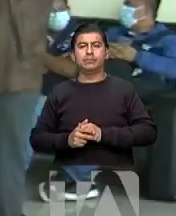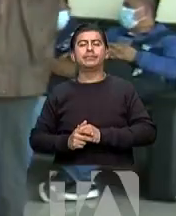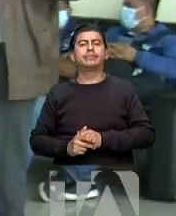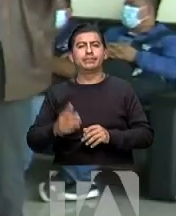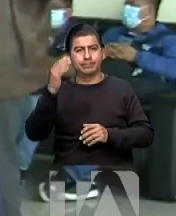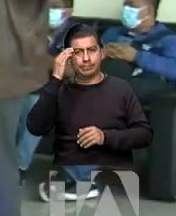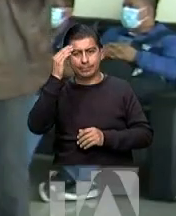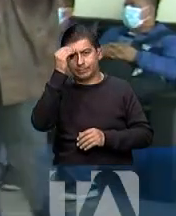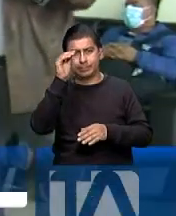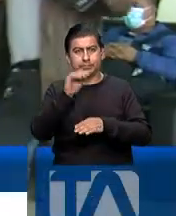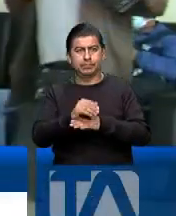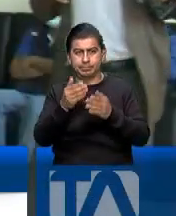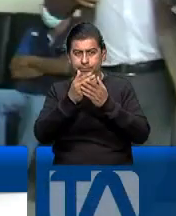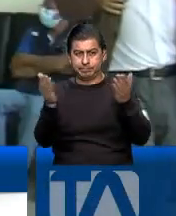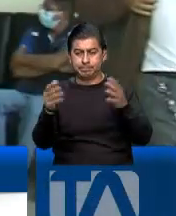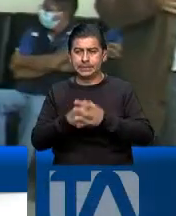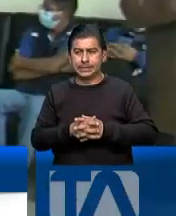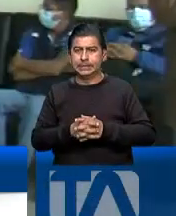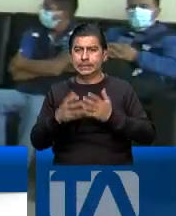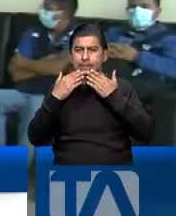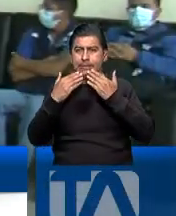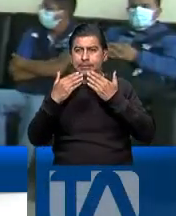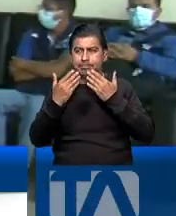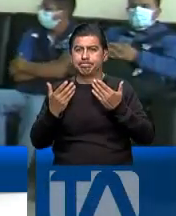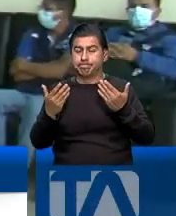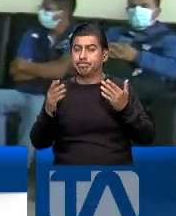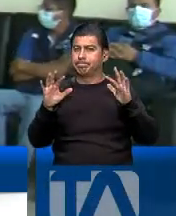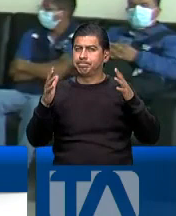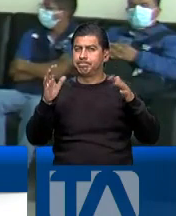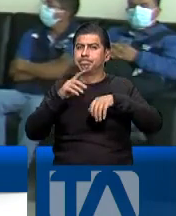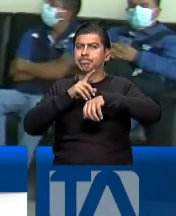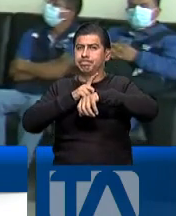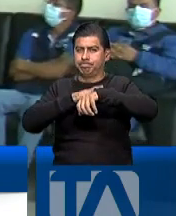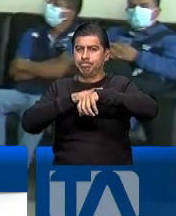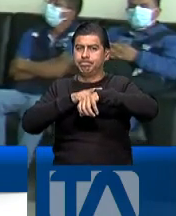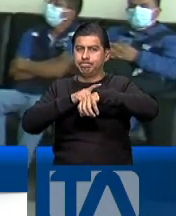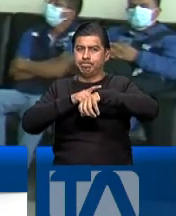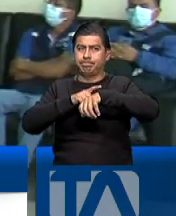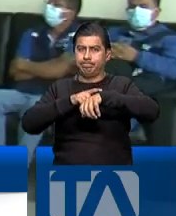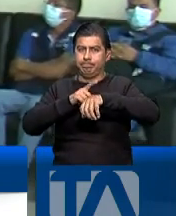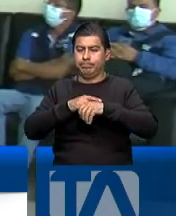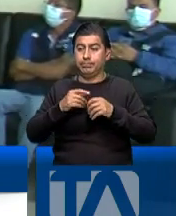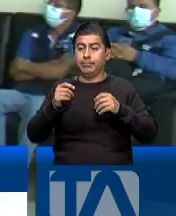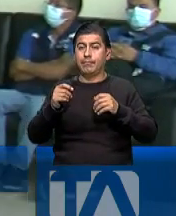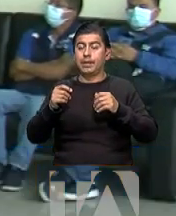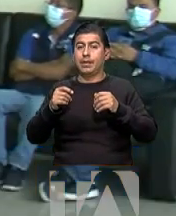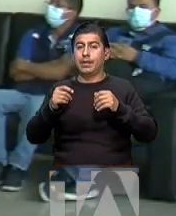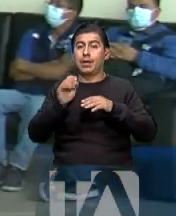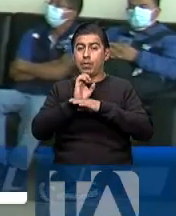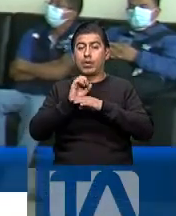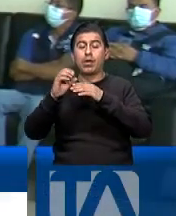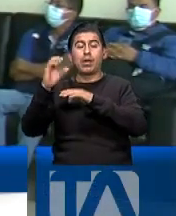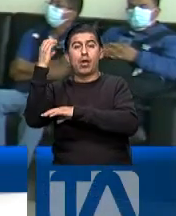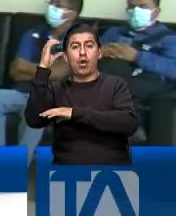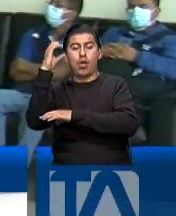Buenas tardes, Joan, amigos televidentes. Gracias. Pues sí, faltan apenas una hora para la apertura del principal nexo terrestre entre Colombia y